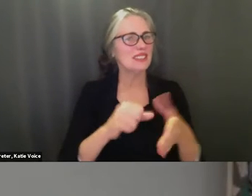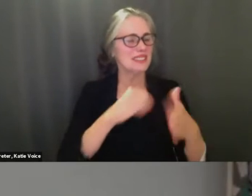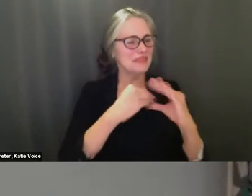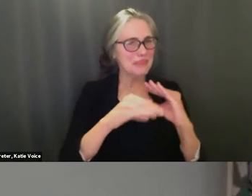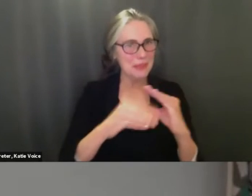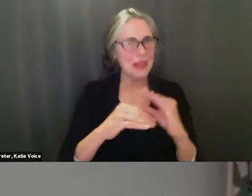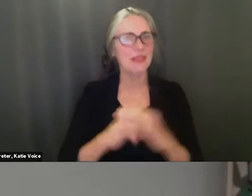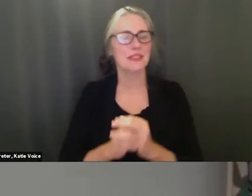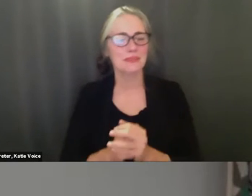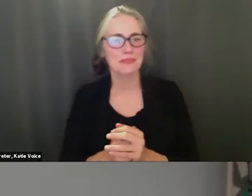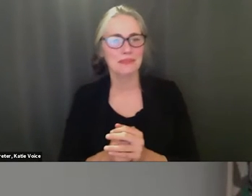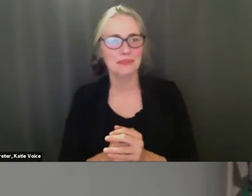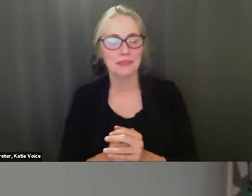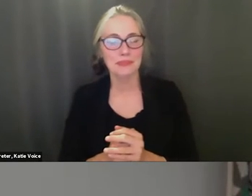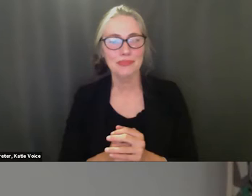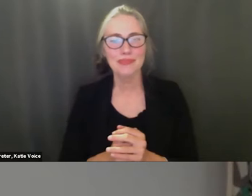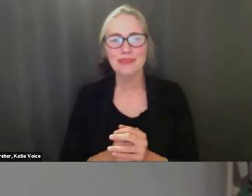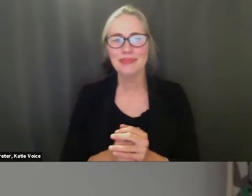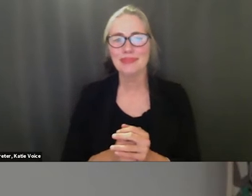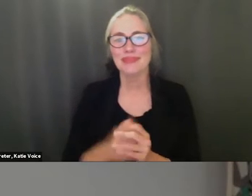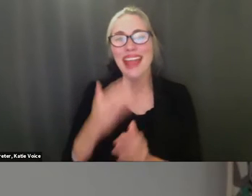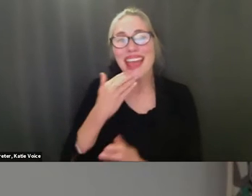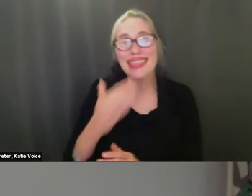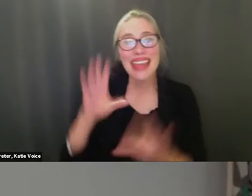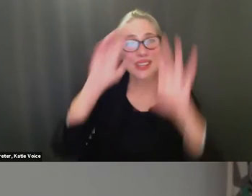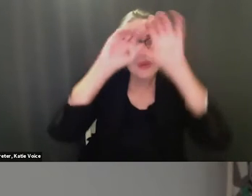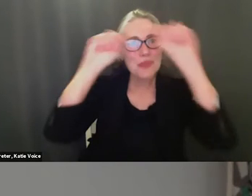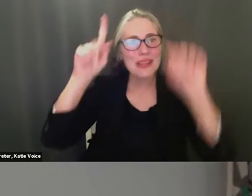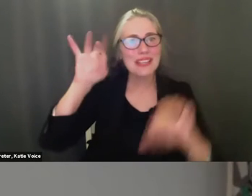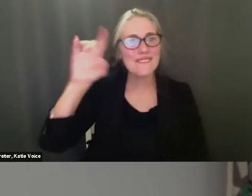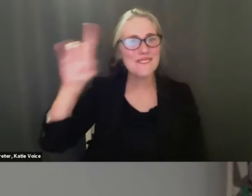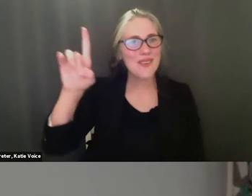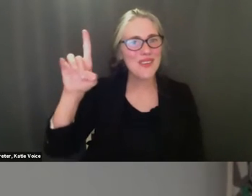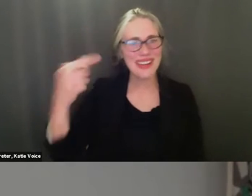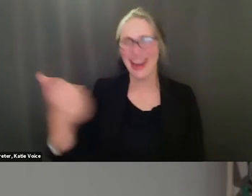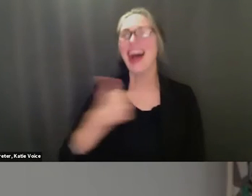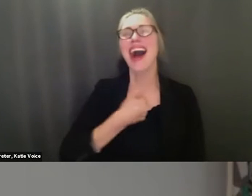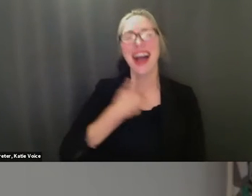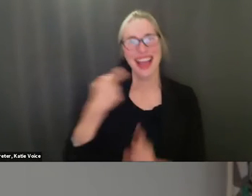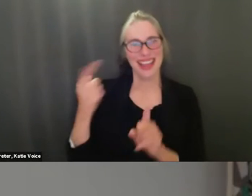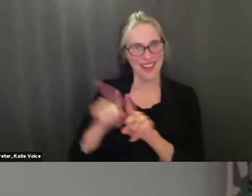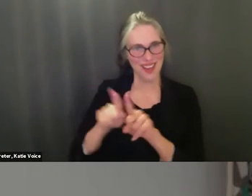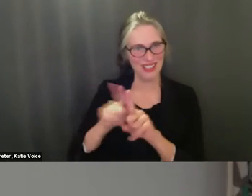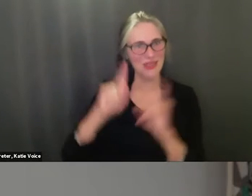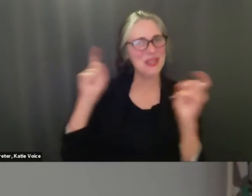Gracias, Presidenta Ford. También fue con enorme celebración